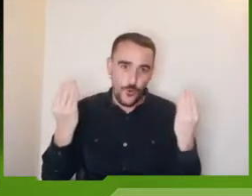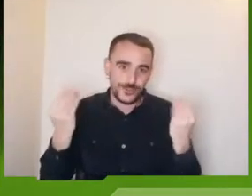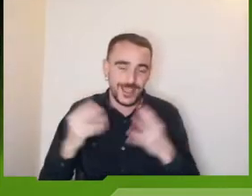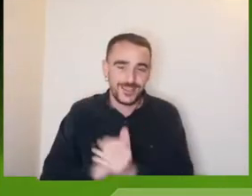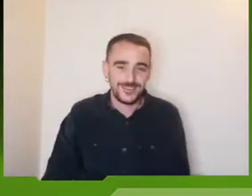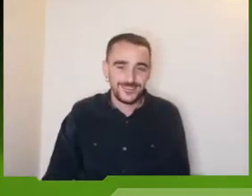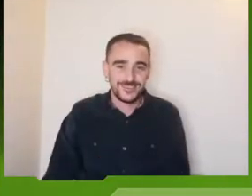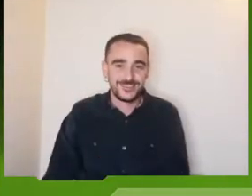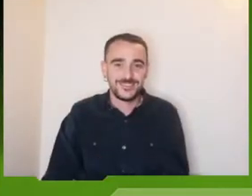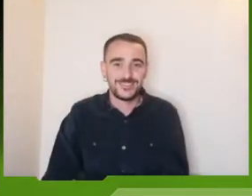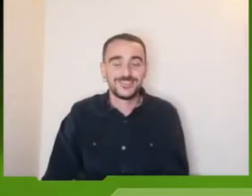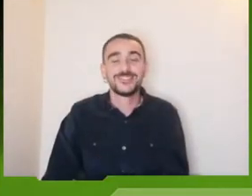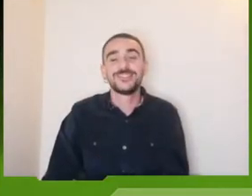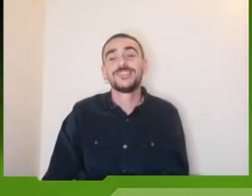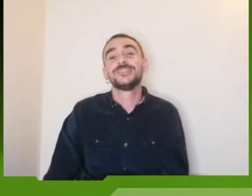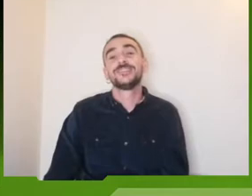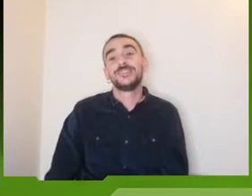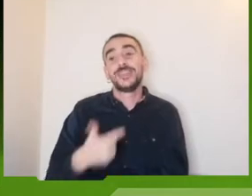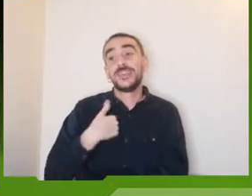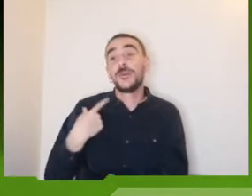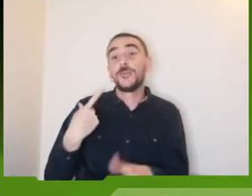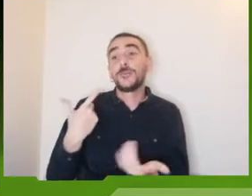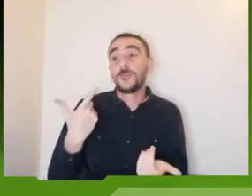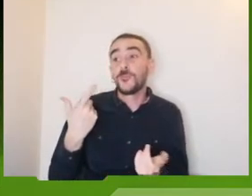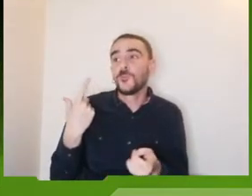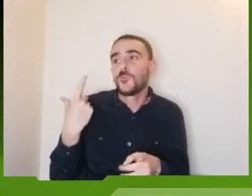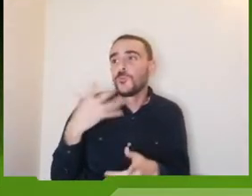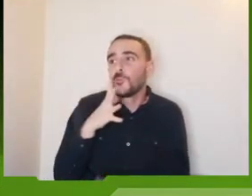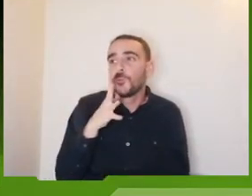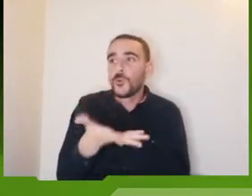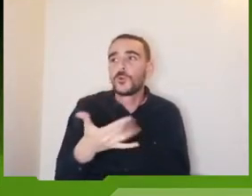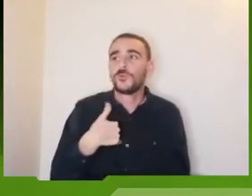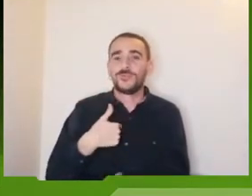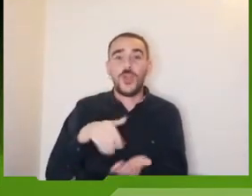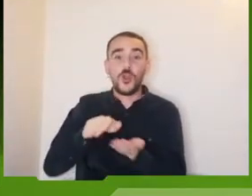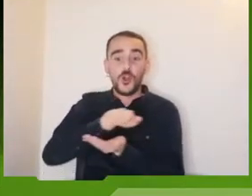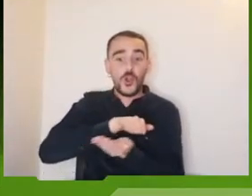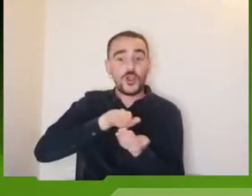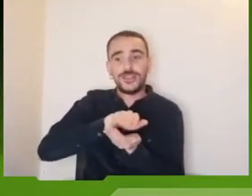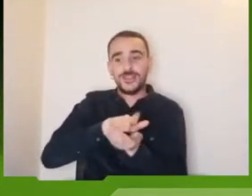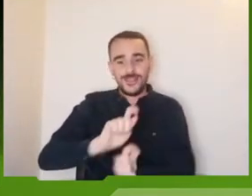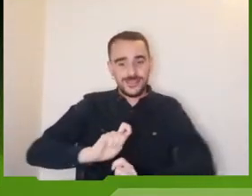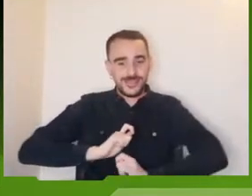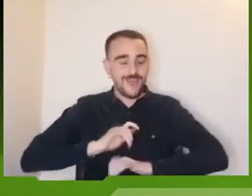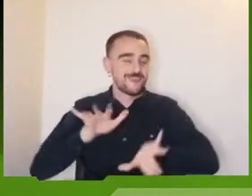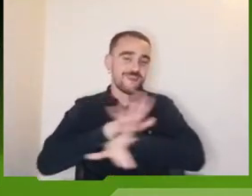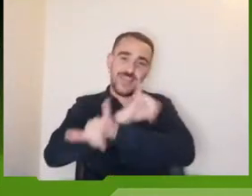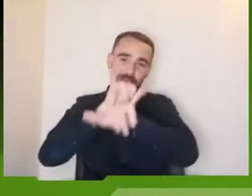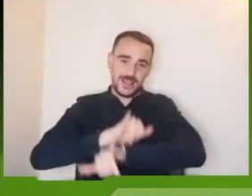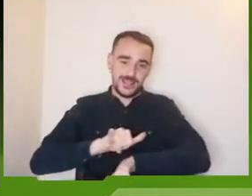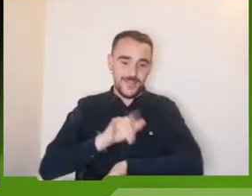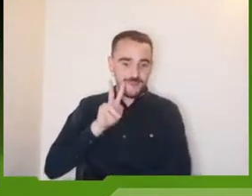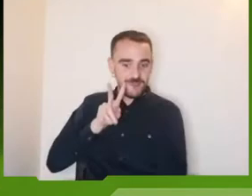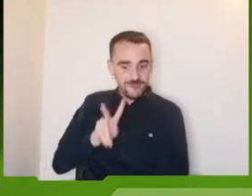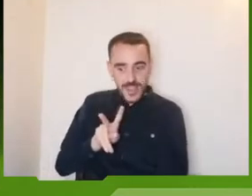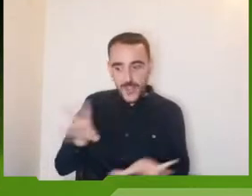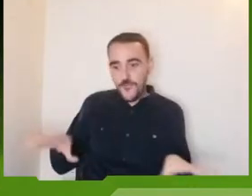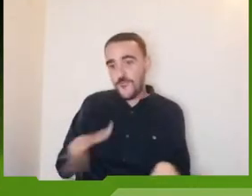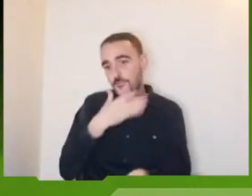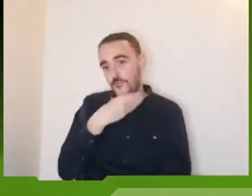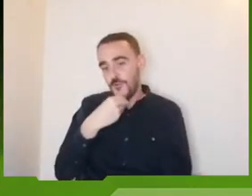Que me hace muy feliz las croquetas y encima ver que están tan bonitas y que estéis aquí